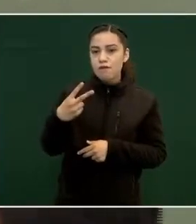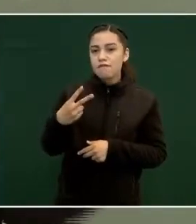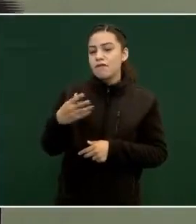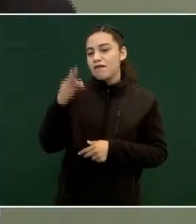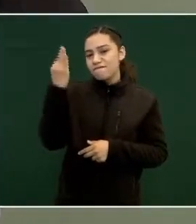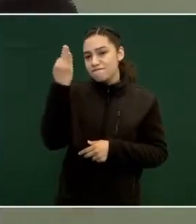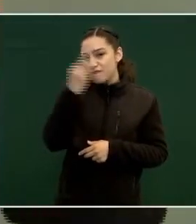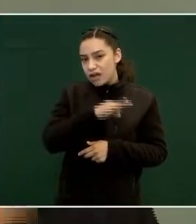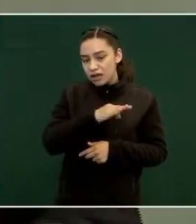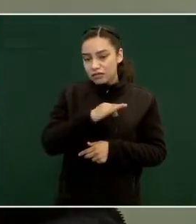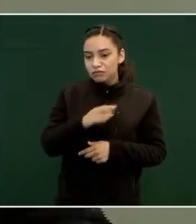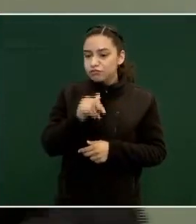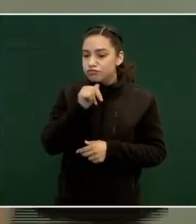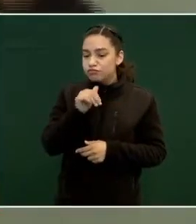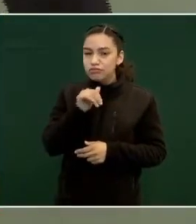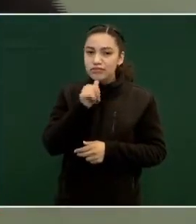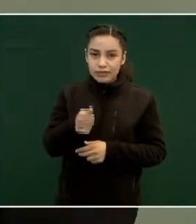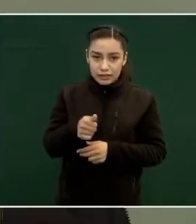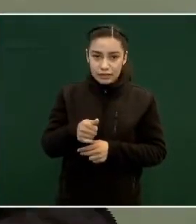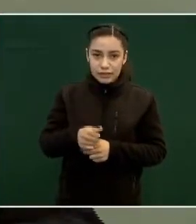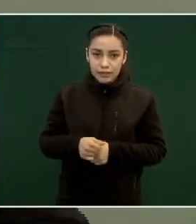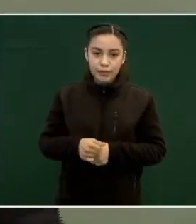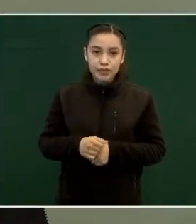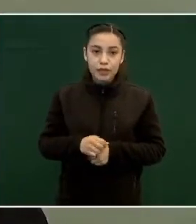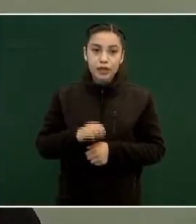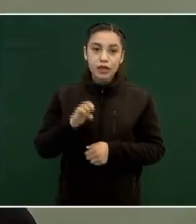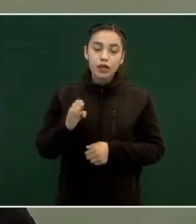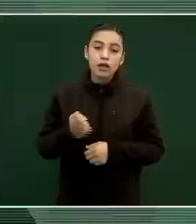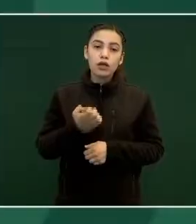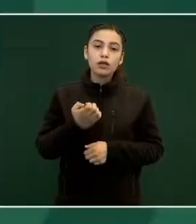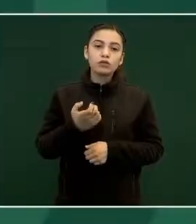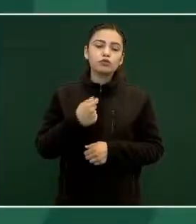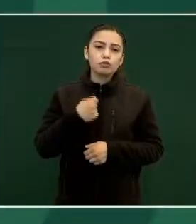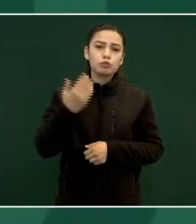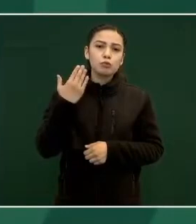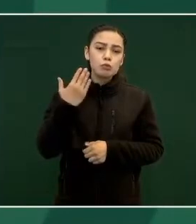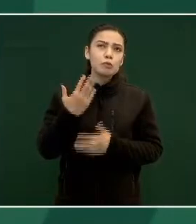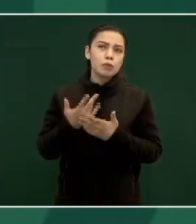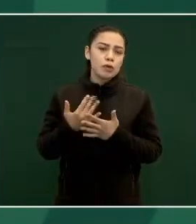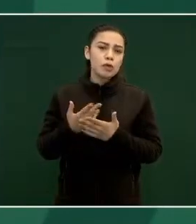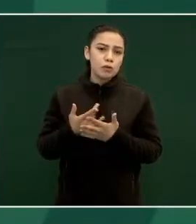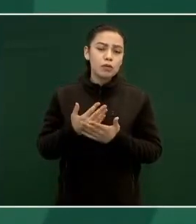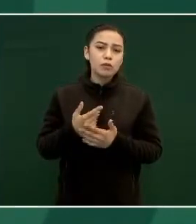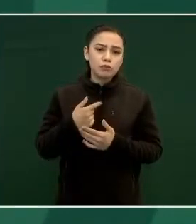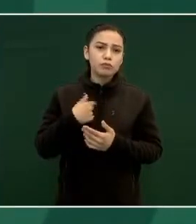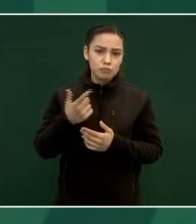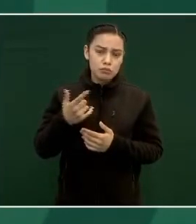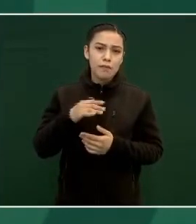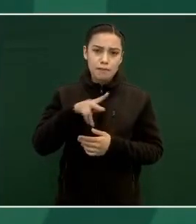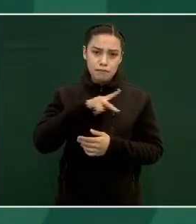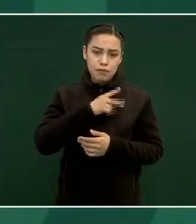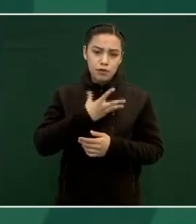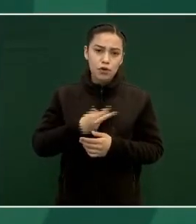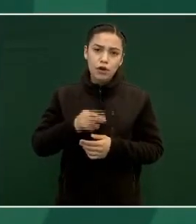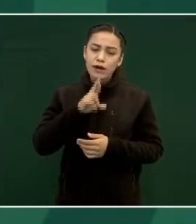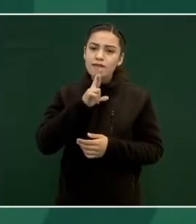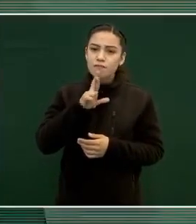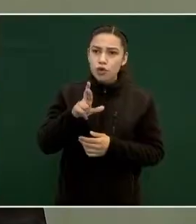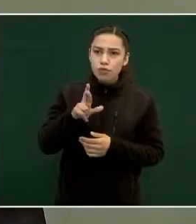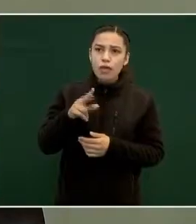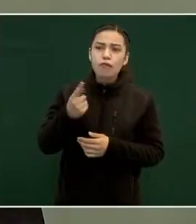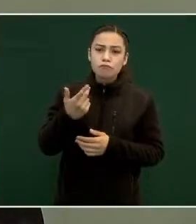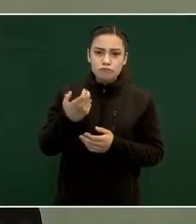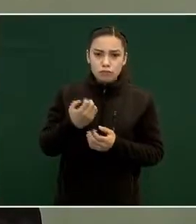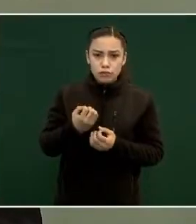José Ramón conteste, ya es grande, de qué vive, pero el